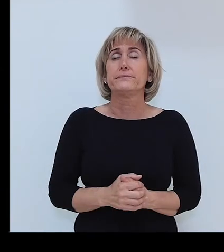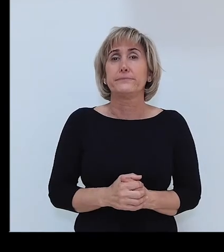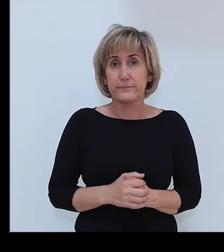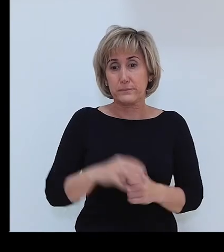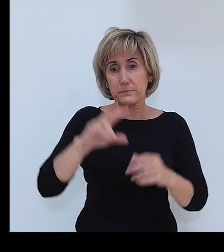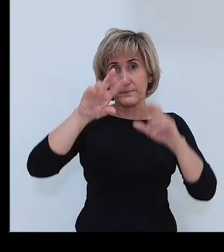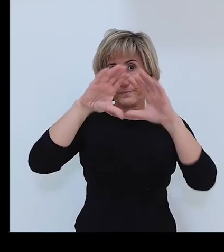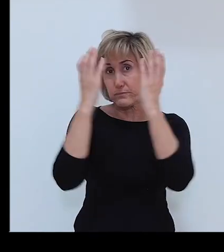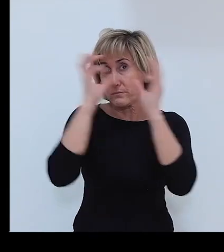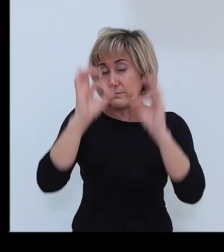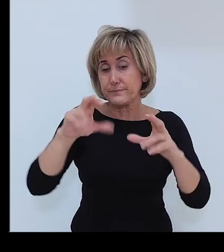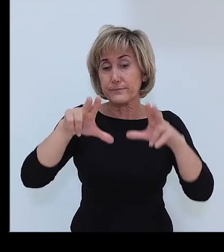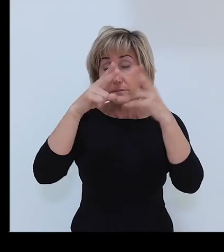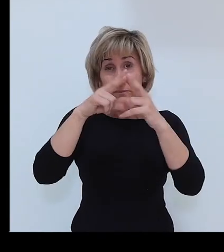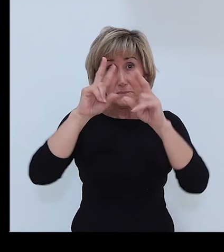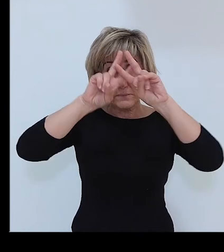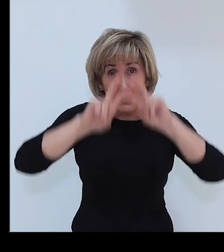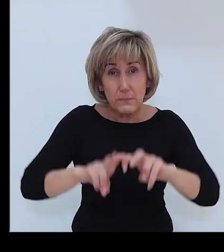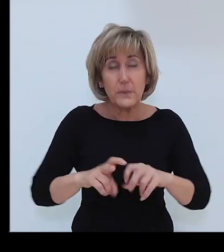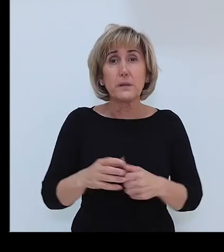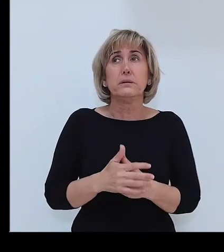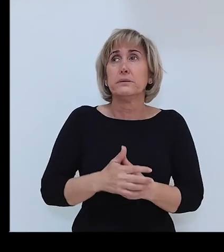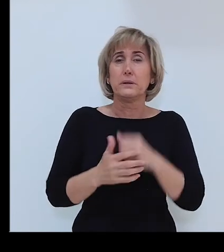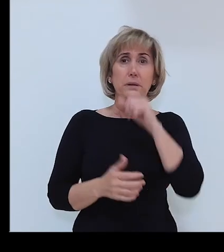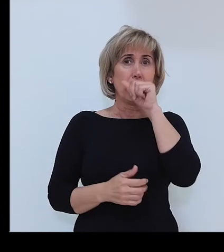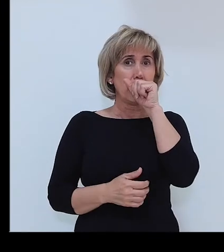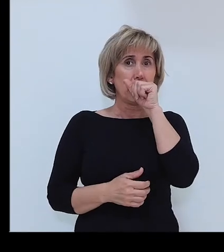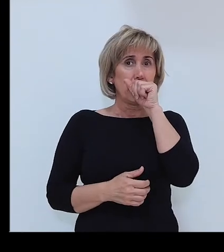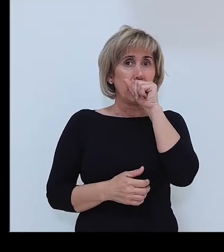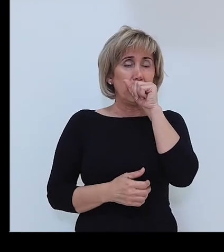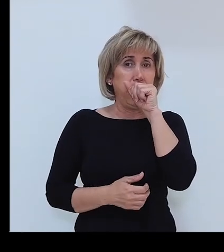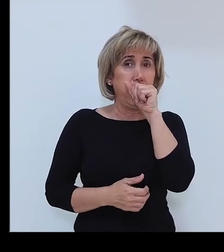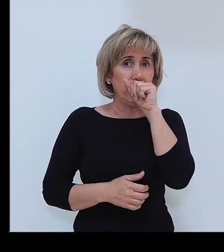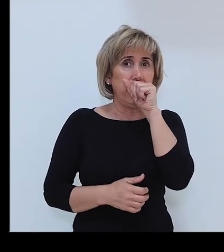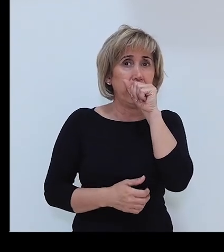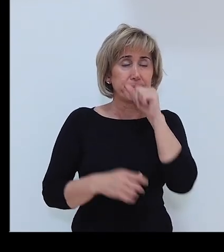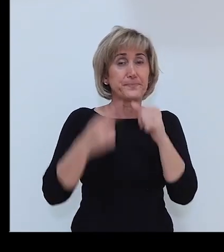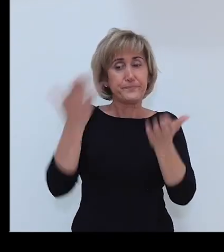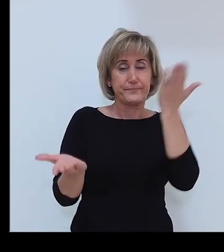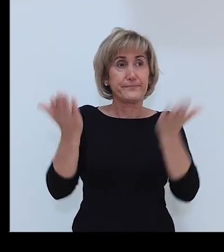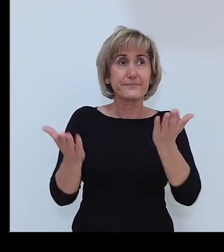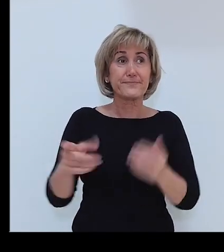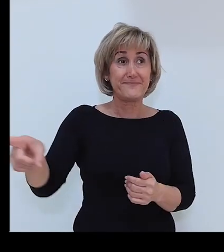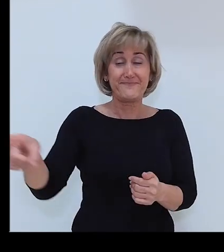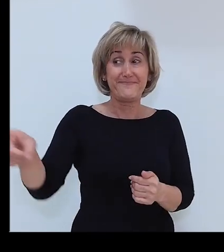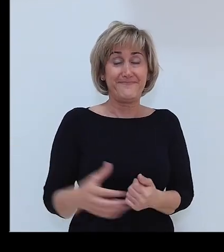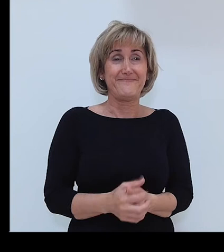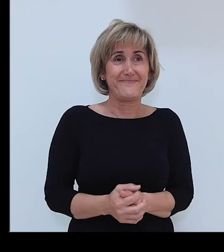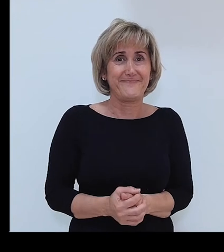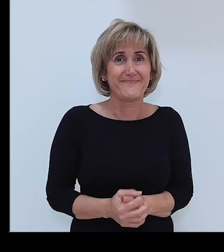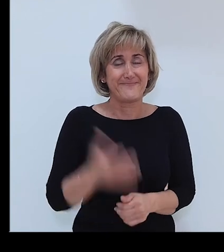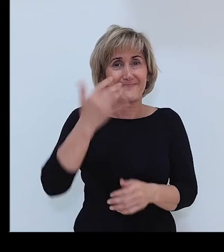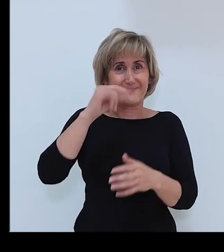sido reconocida en el canon sociológico, cosa que sé que se está, digamos, empezando